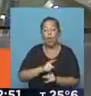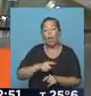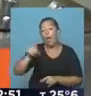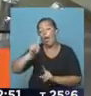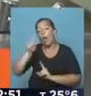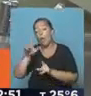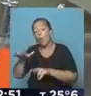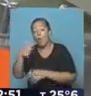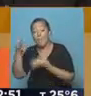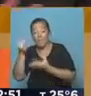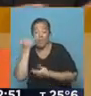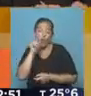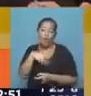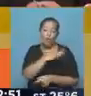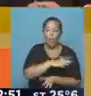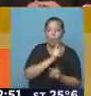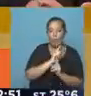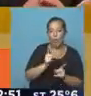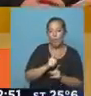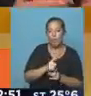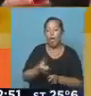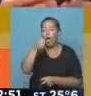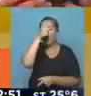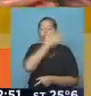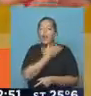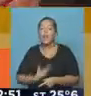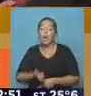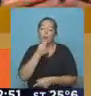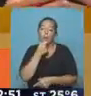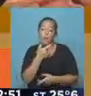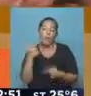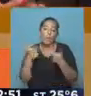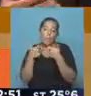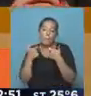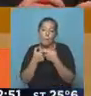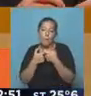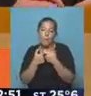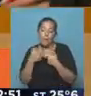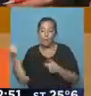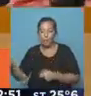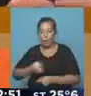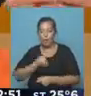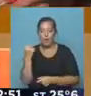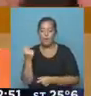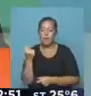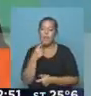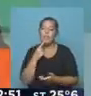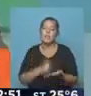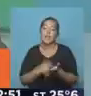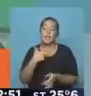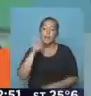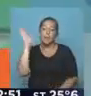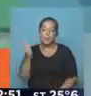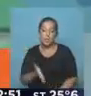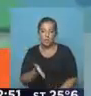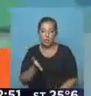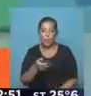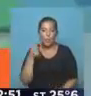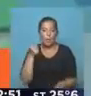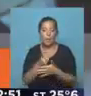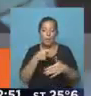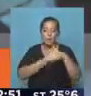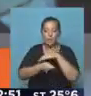qué control tiene el Estado los estados Cuando de repente una compañía multinacional dispone de un 30% para pagar